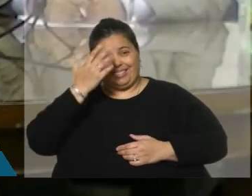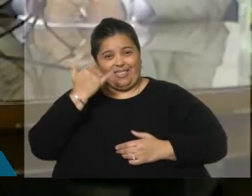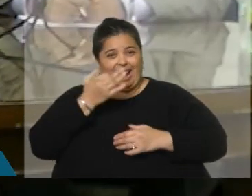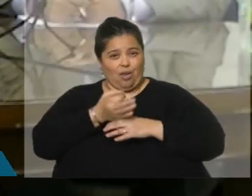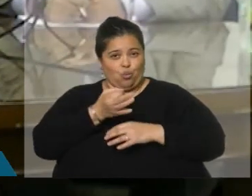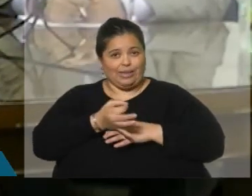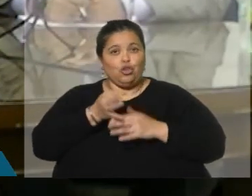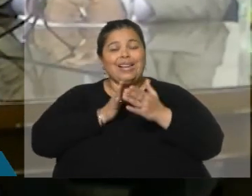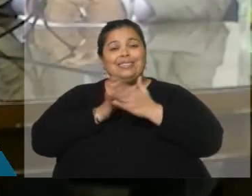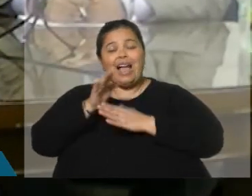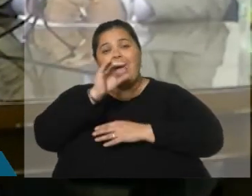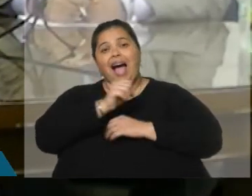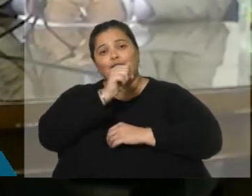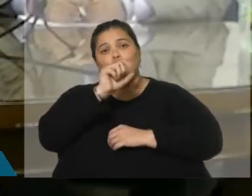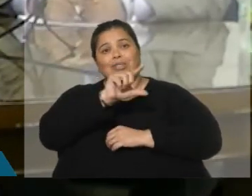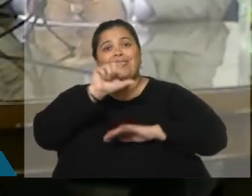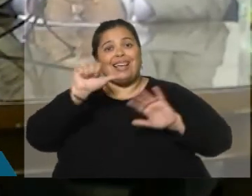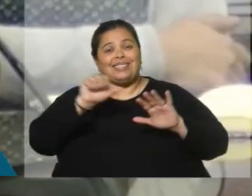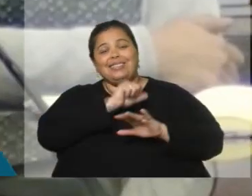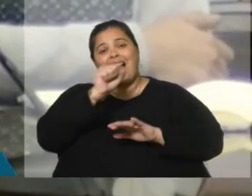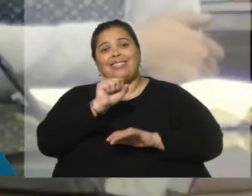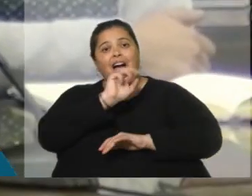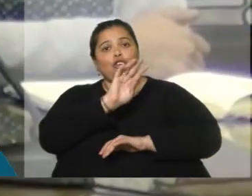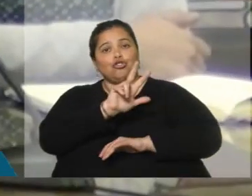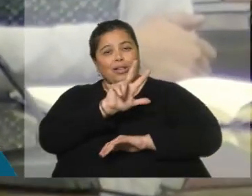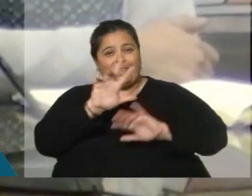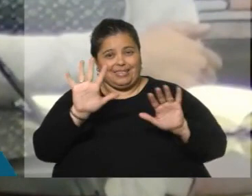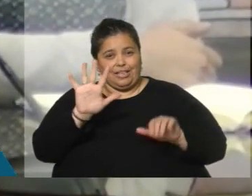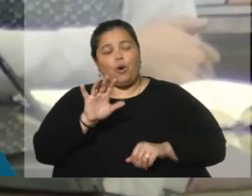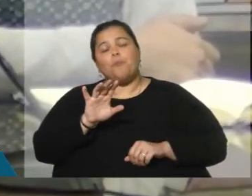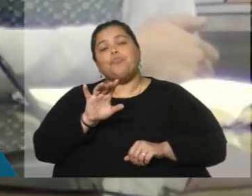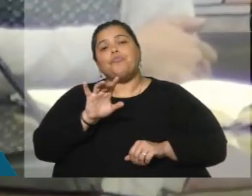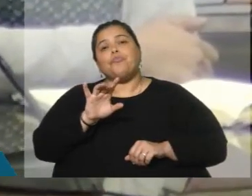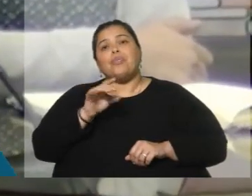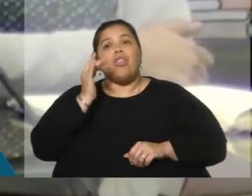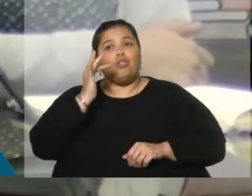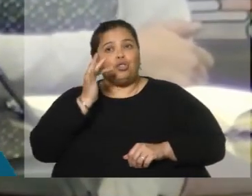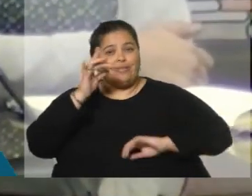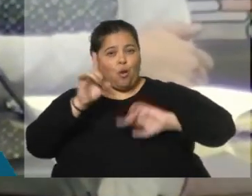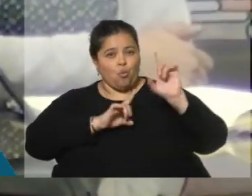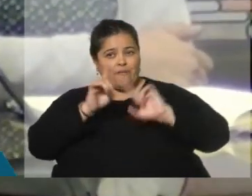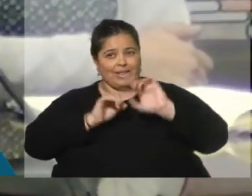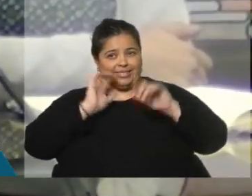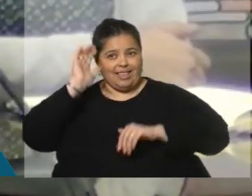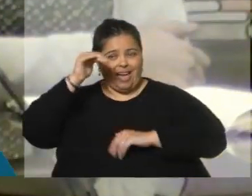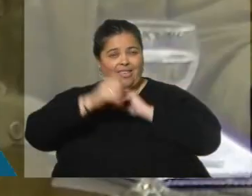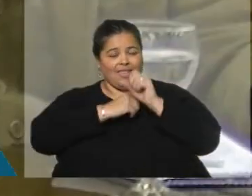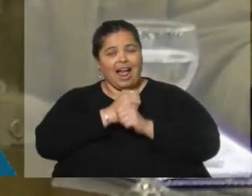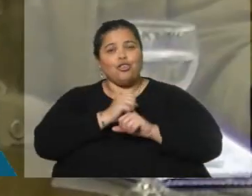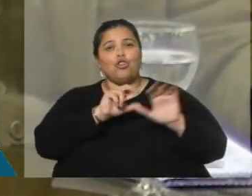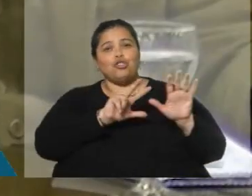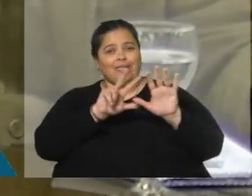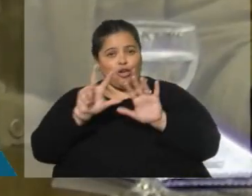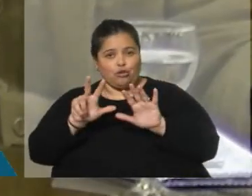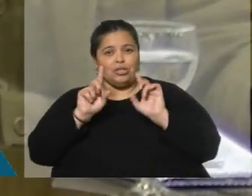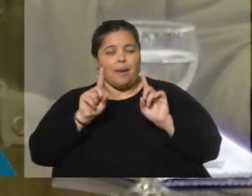1976 y 1985 es docente de la Universidad de la República desde 1988 y fue